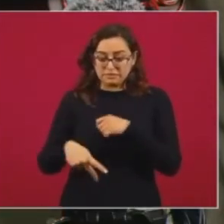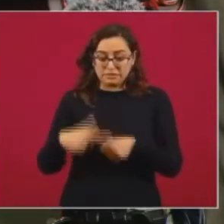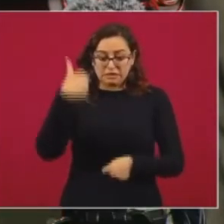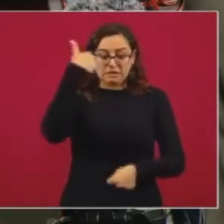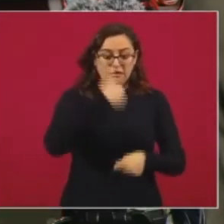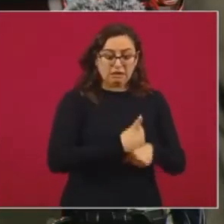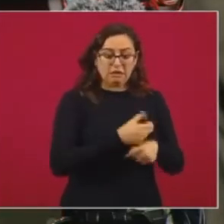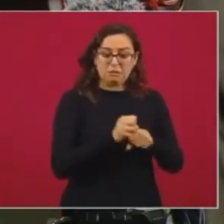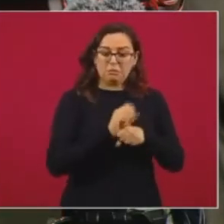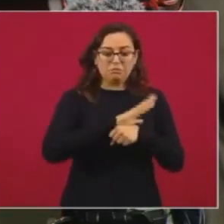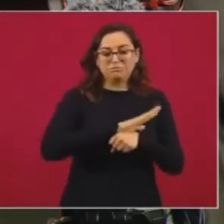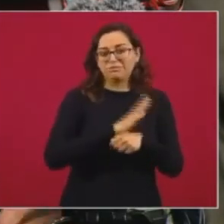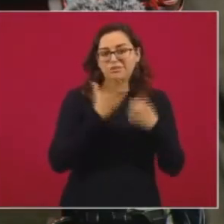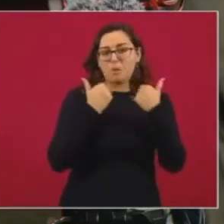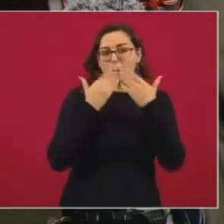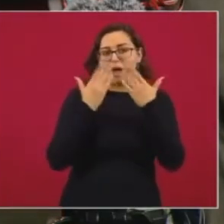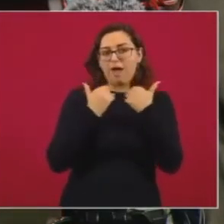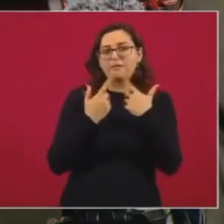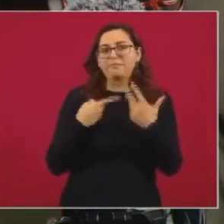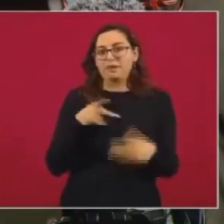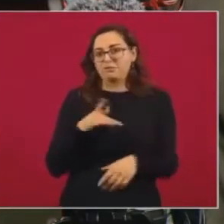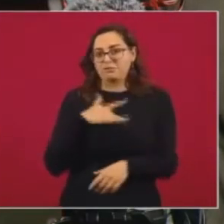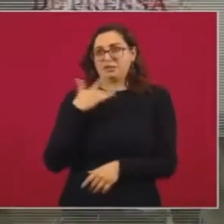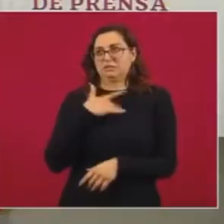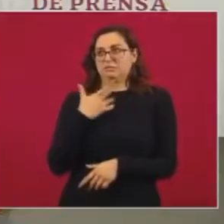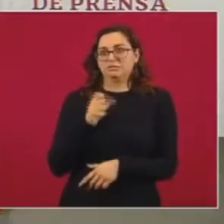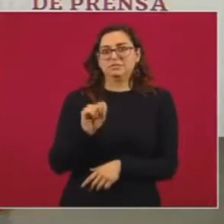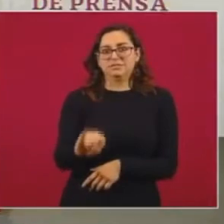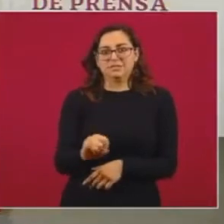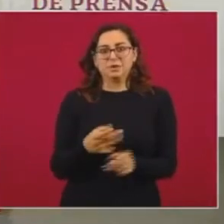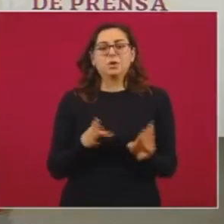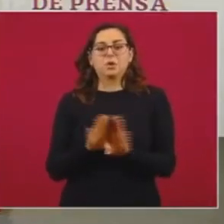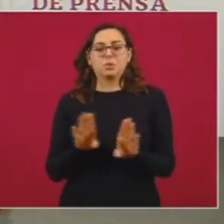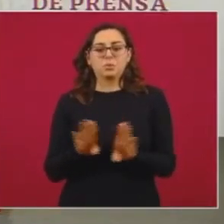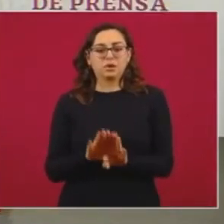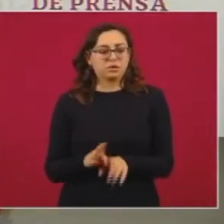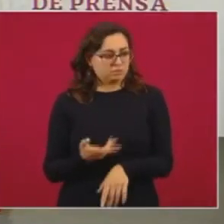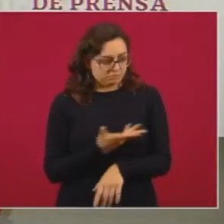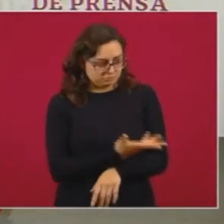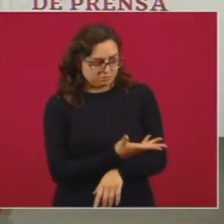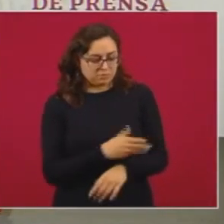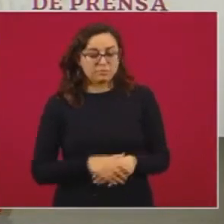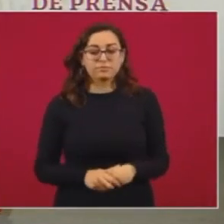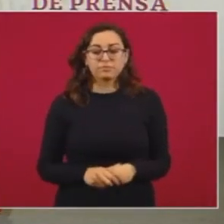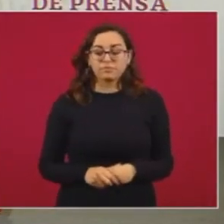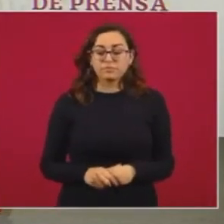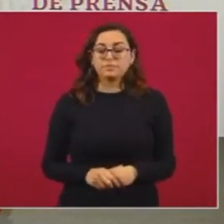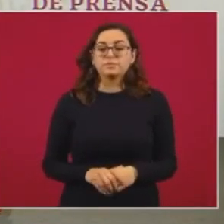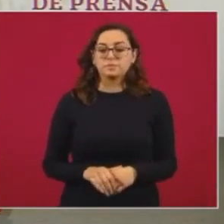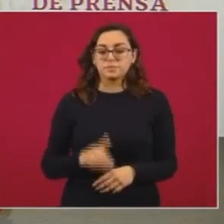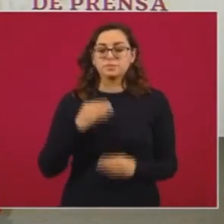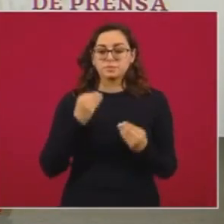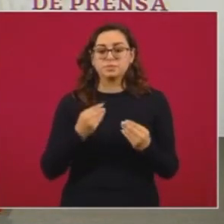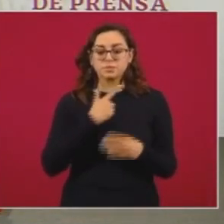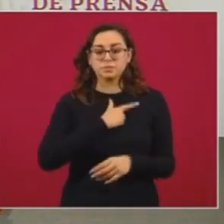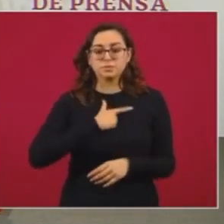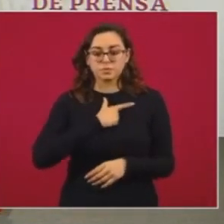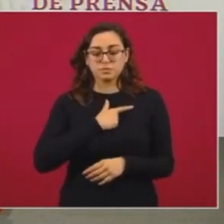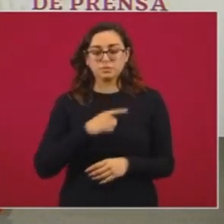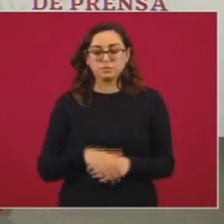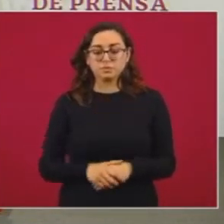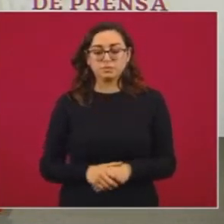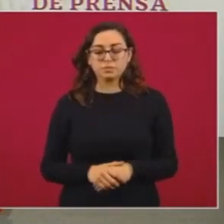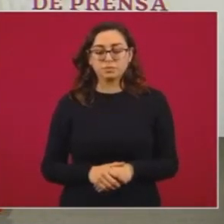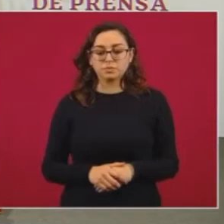subdiagnosticado el COVID-19. Gracias. Muchas gracias. ¿Quieres contestar sobre esto, por favor? Claro, con mucho gusto. De hecho, debemos